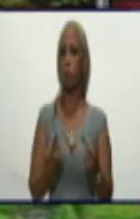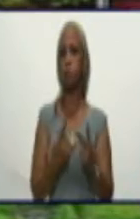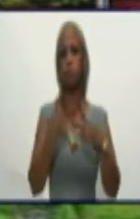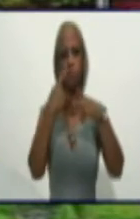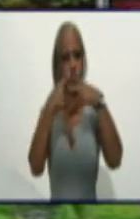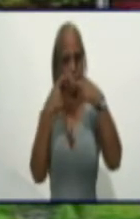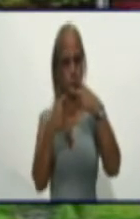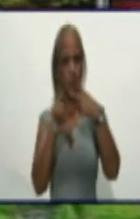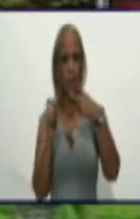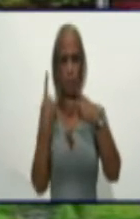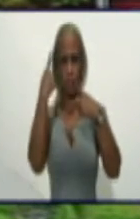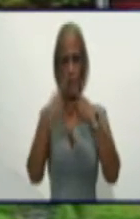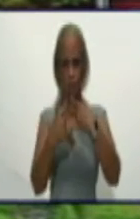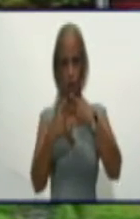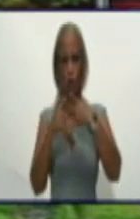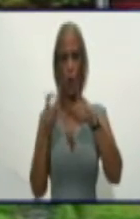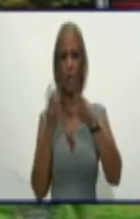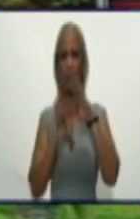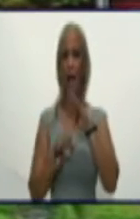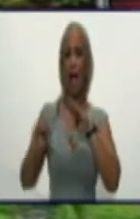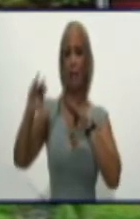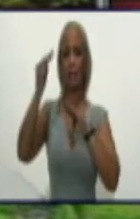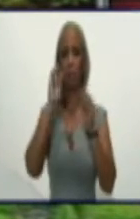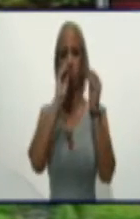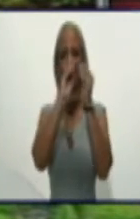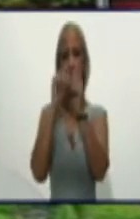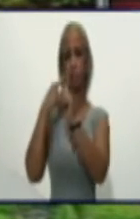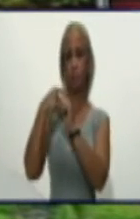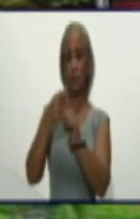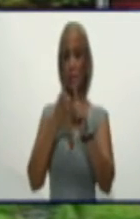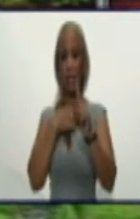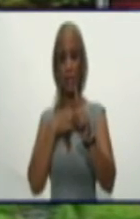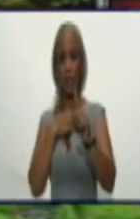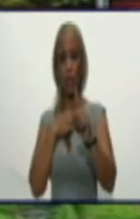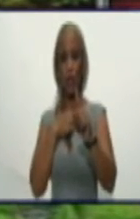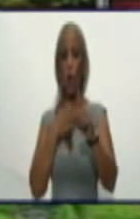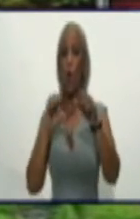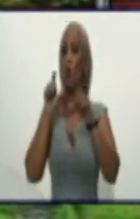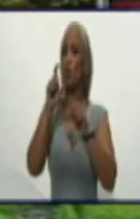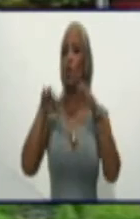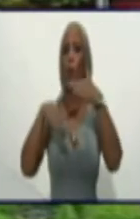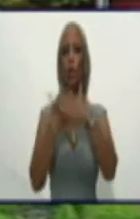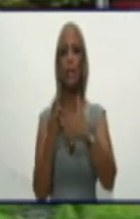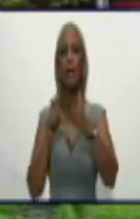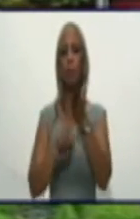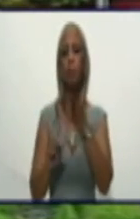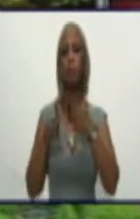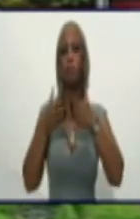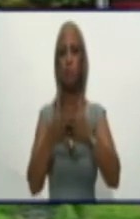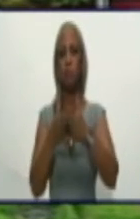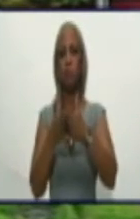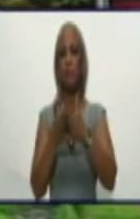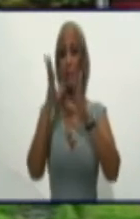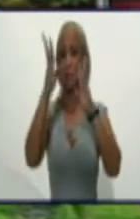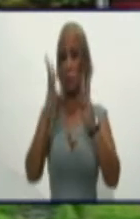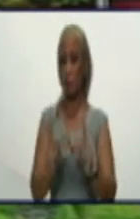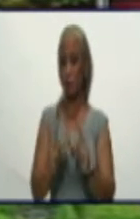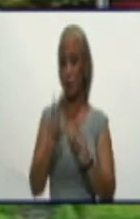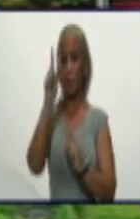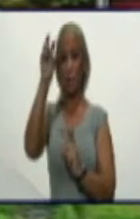Primero, esa alta positividad que ha tenido el territorio en los últimos días, que llevamos varias jornadas por encima de